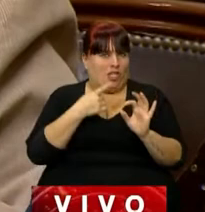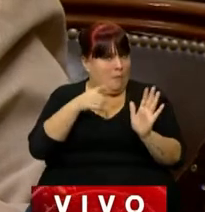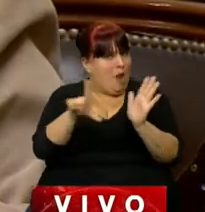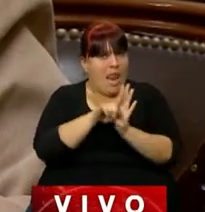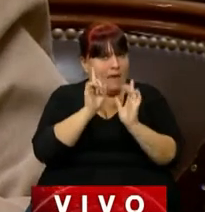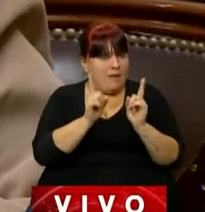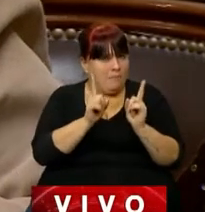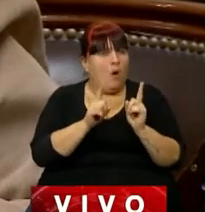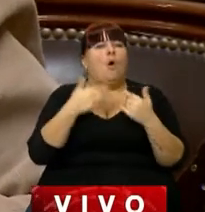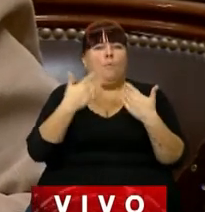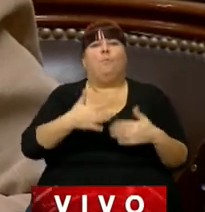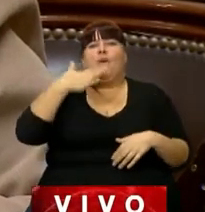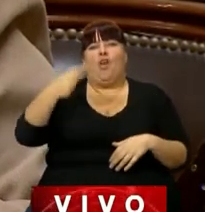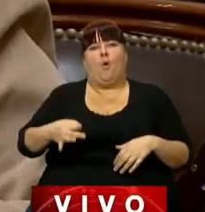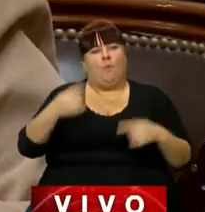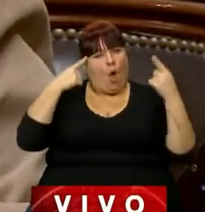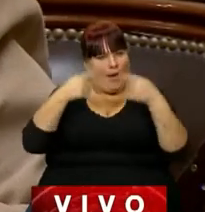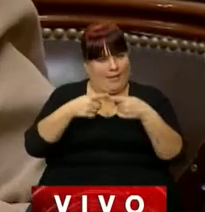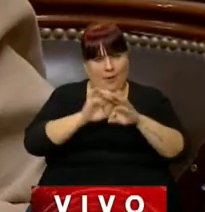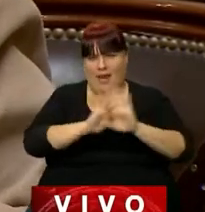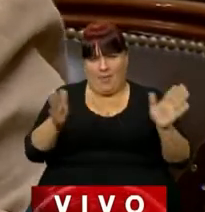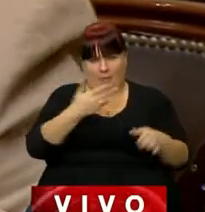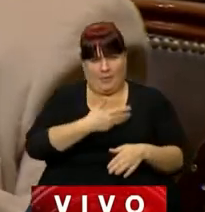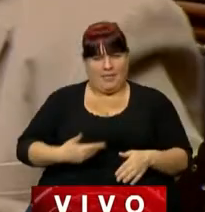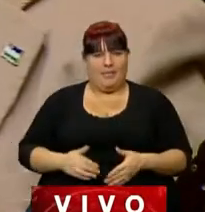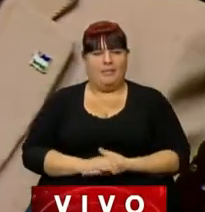ley, vamos a estar cumpliendo con nuestro cometido. Nada más,